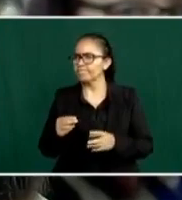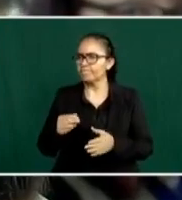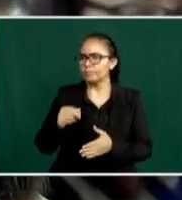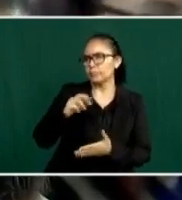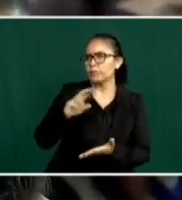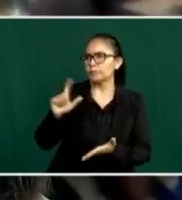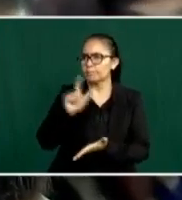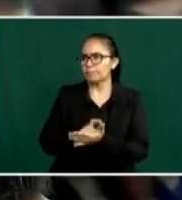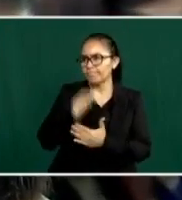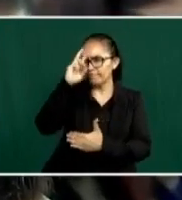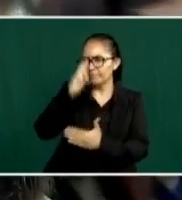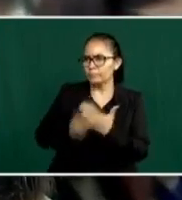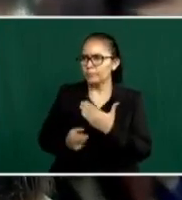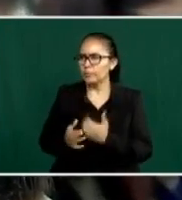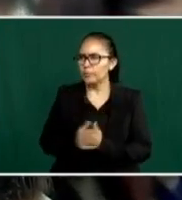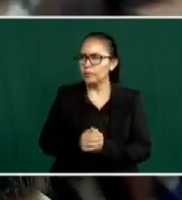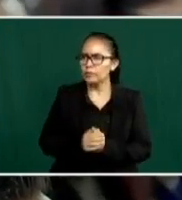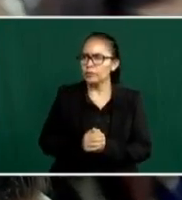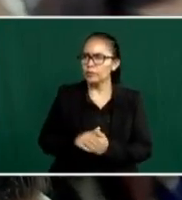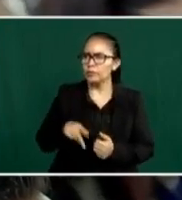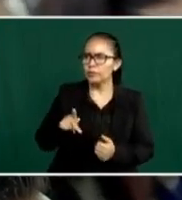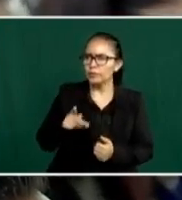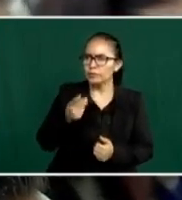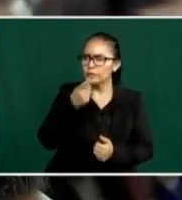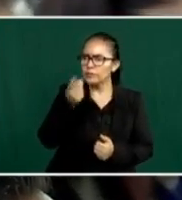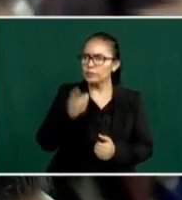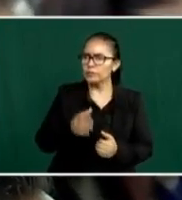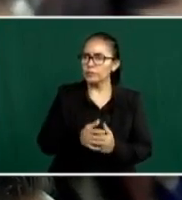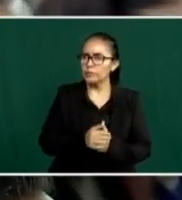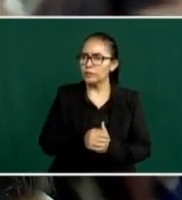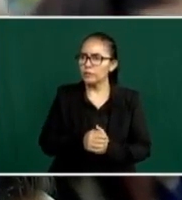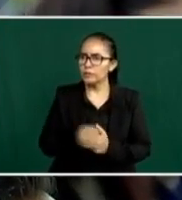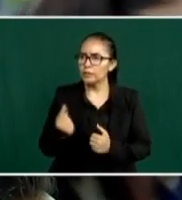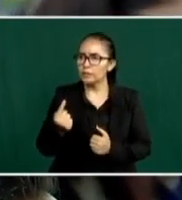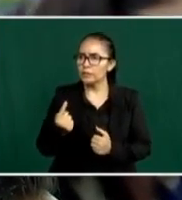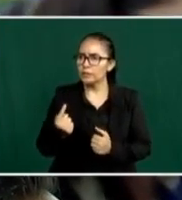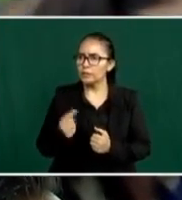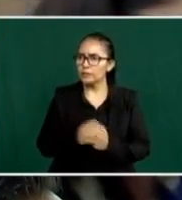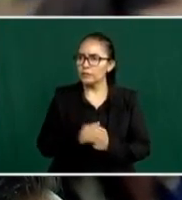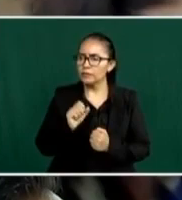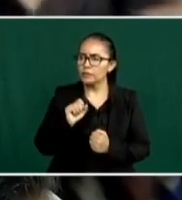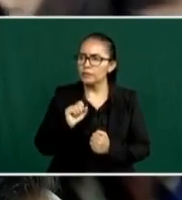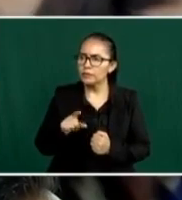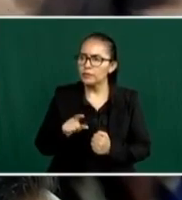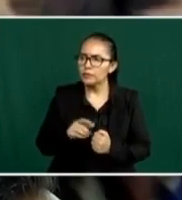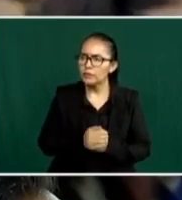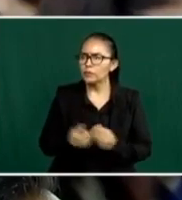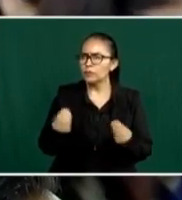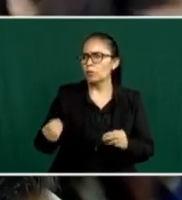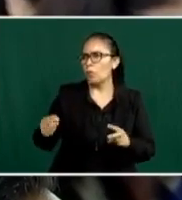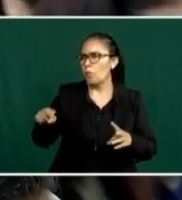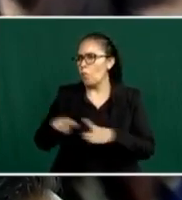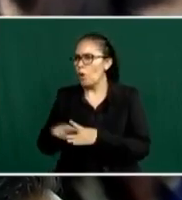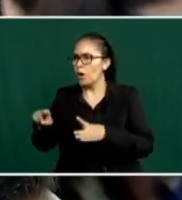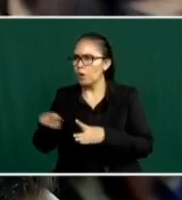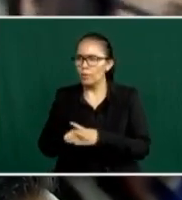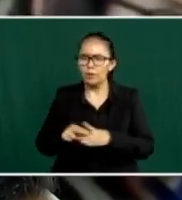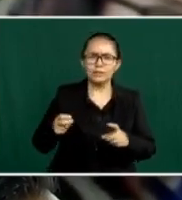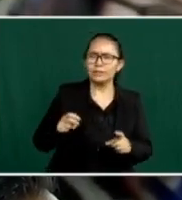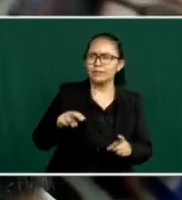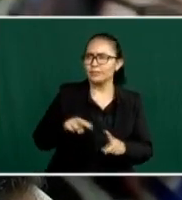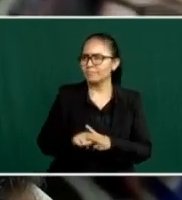droga, mas no mencionan que también tenemos delitos, muerte,